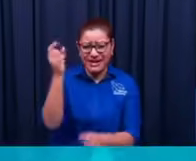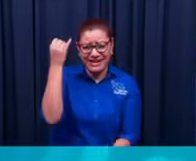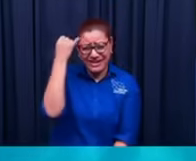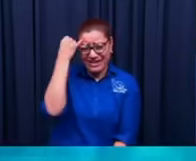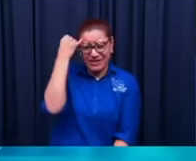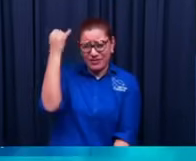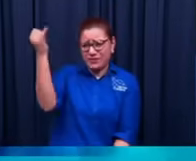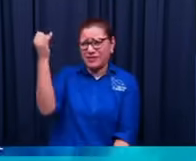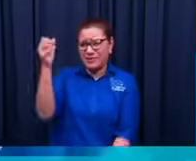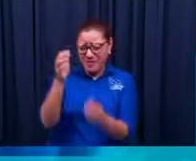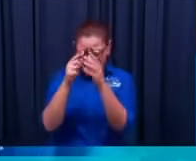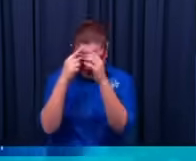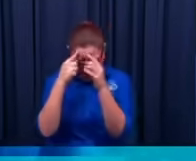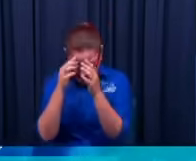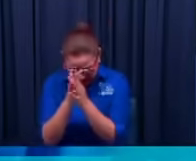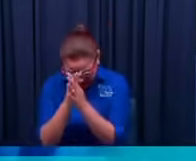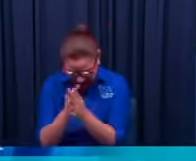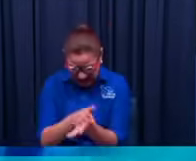ocurra.